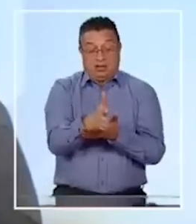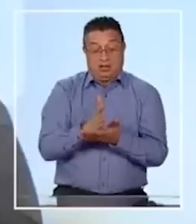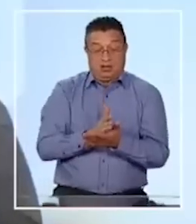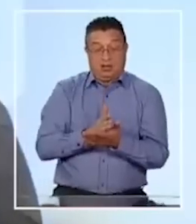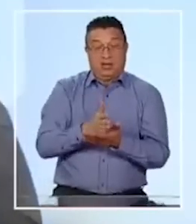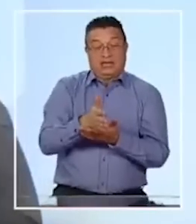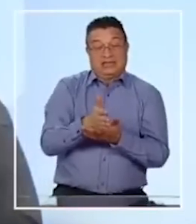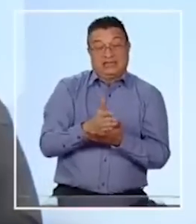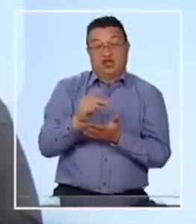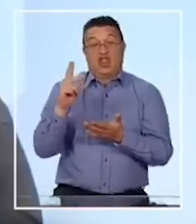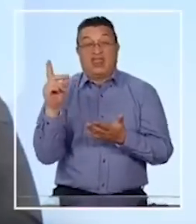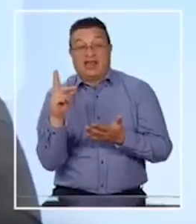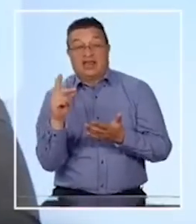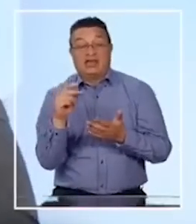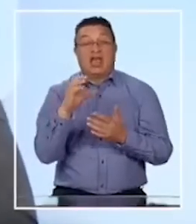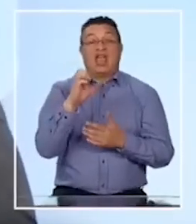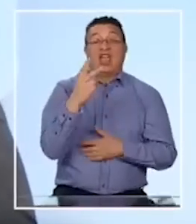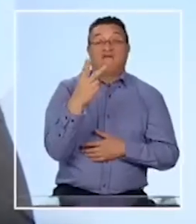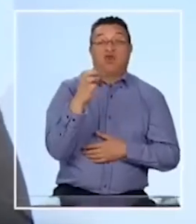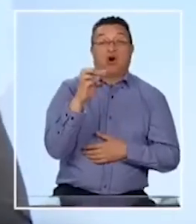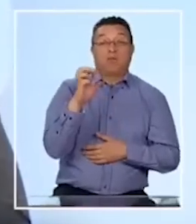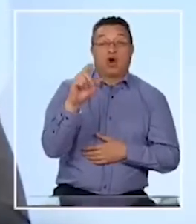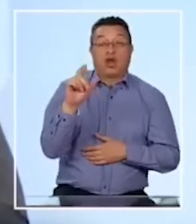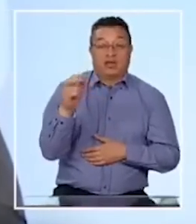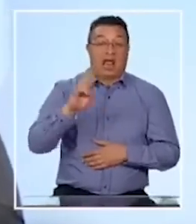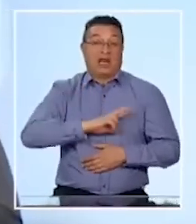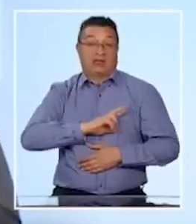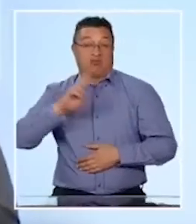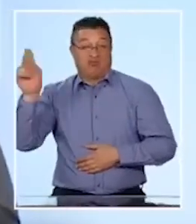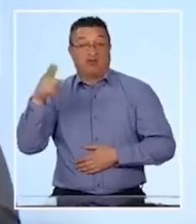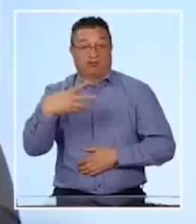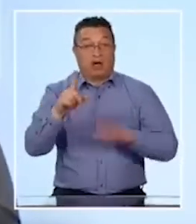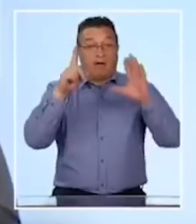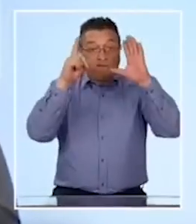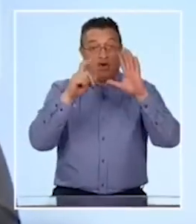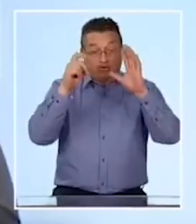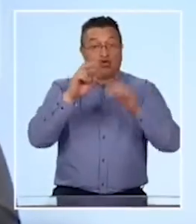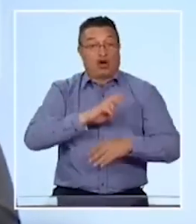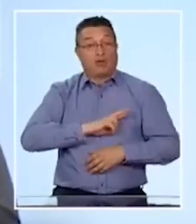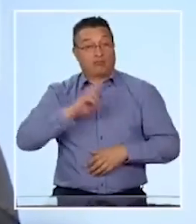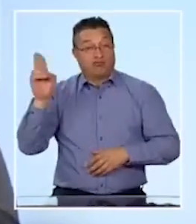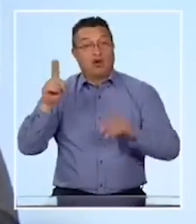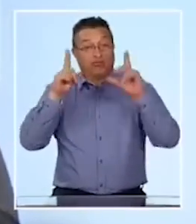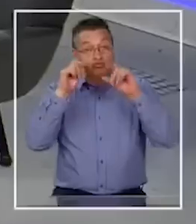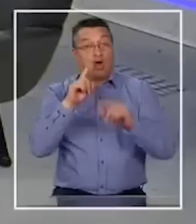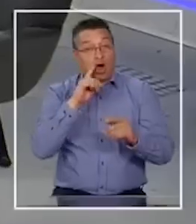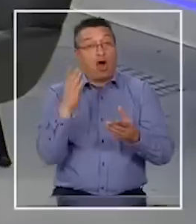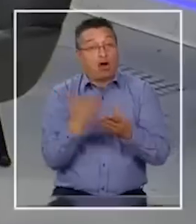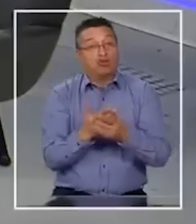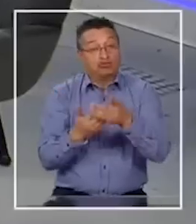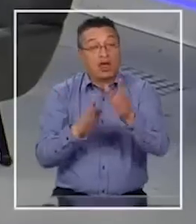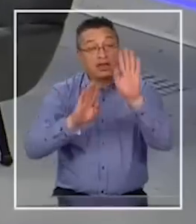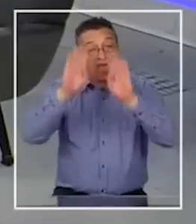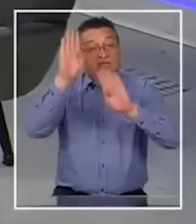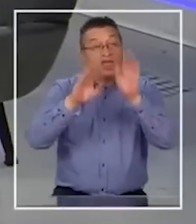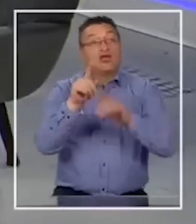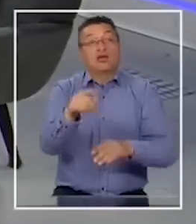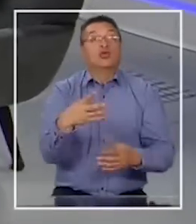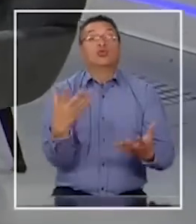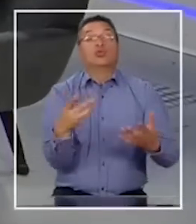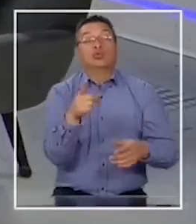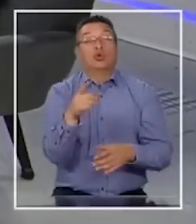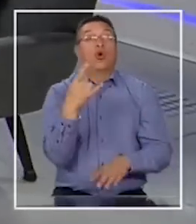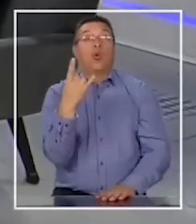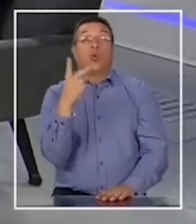es de Centro derecha republicano porque sacó fotos con candidato del partido republicano Qué es políticamente